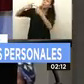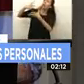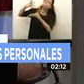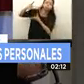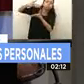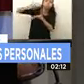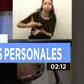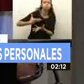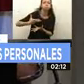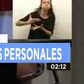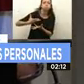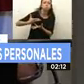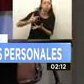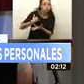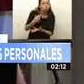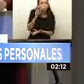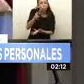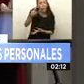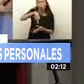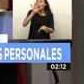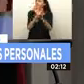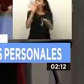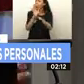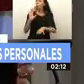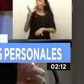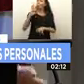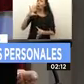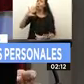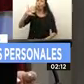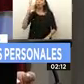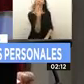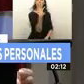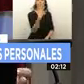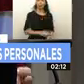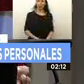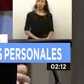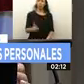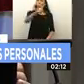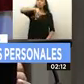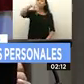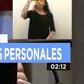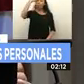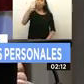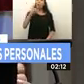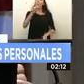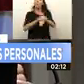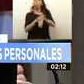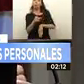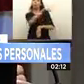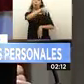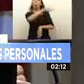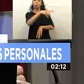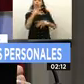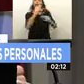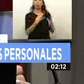una suerte yo los miro a ustedes como una suerte de Espejo invertido es como que ustedes proyectan en los otros lo que realmente